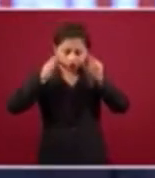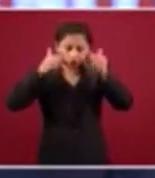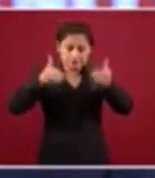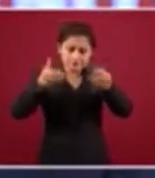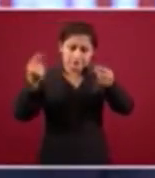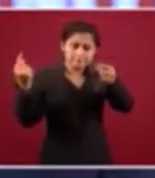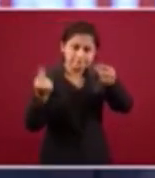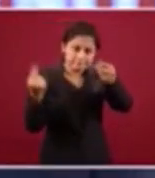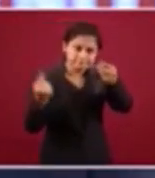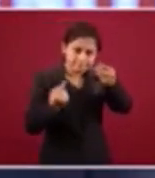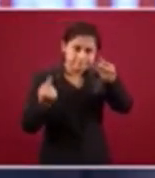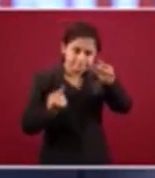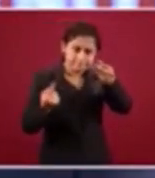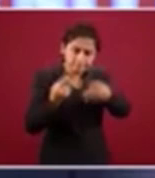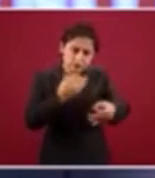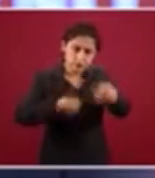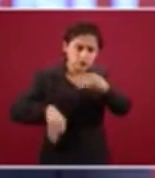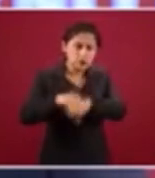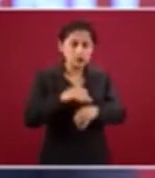todos.